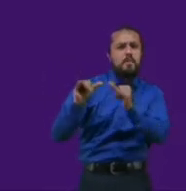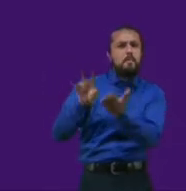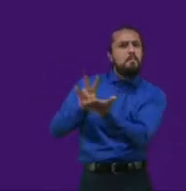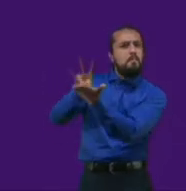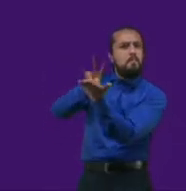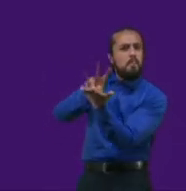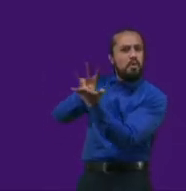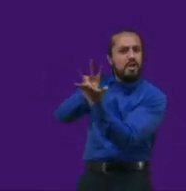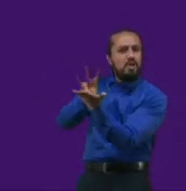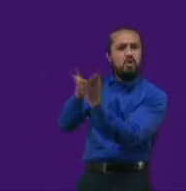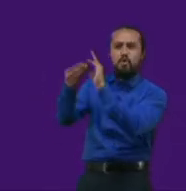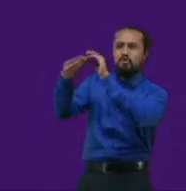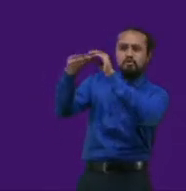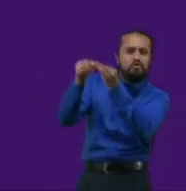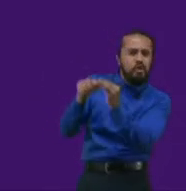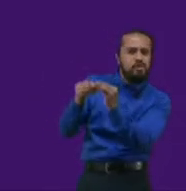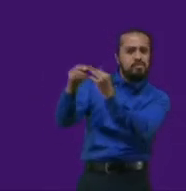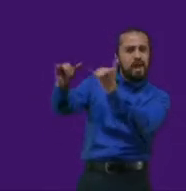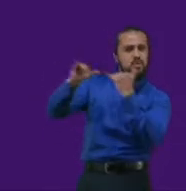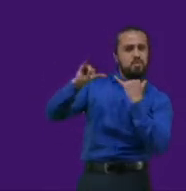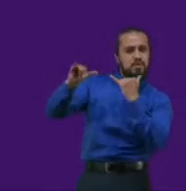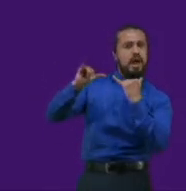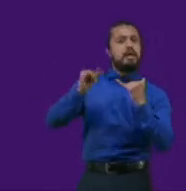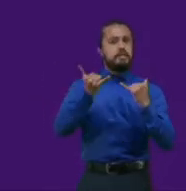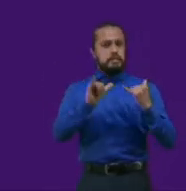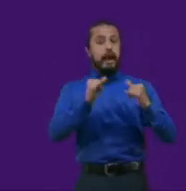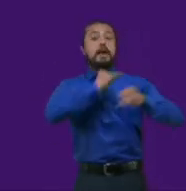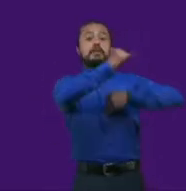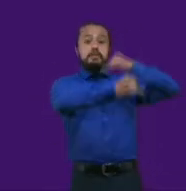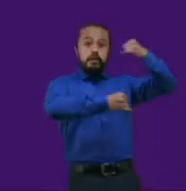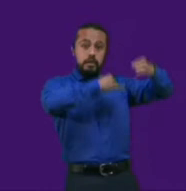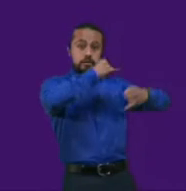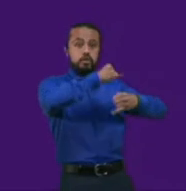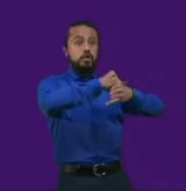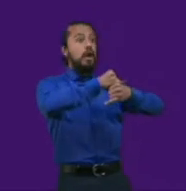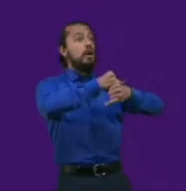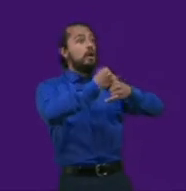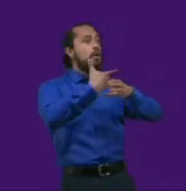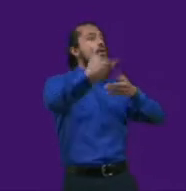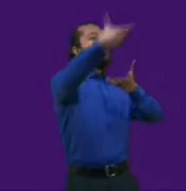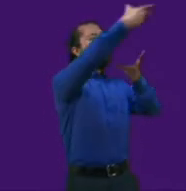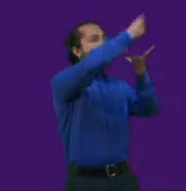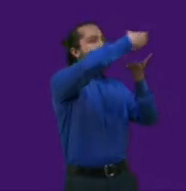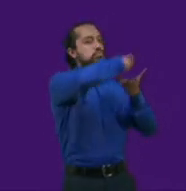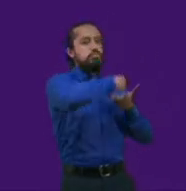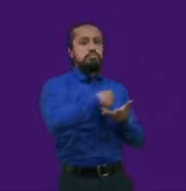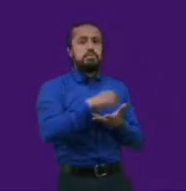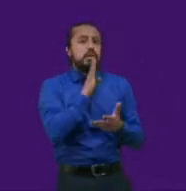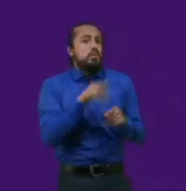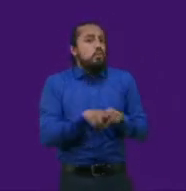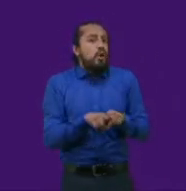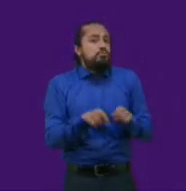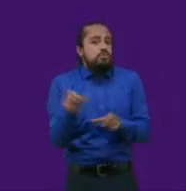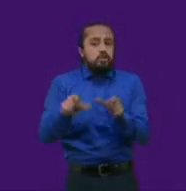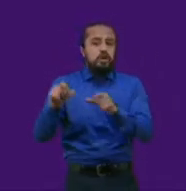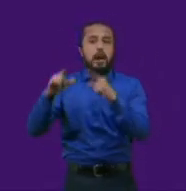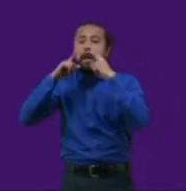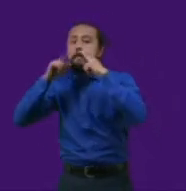levantado capital a nivel internacional, de exalumnos, ¿no? De exalumnos de